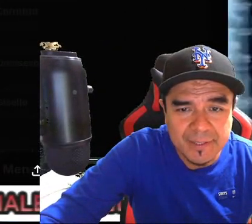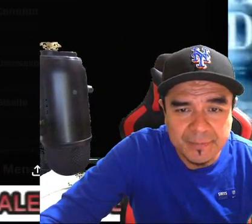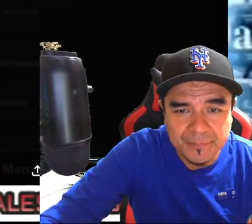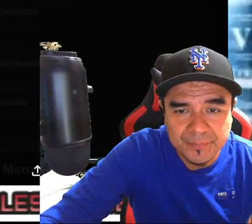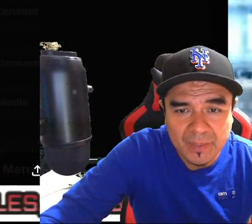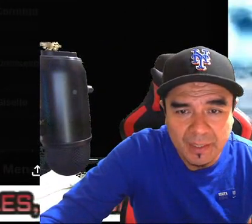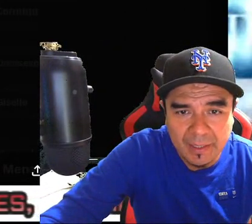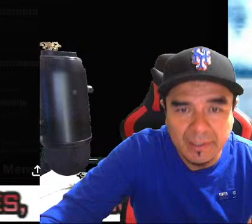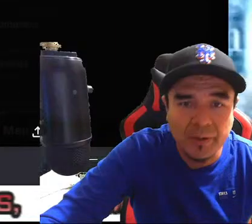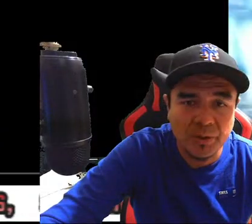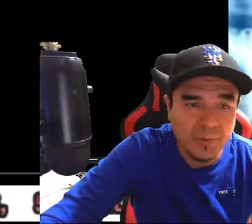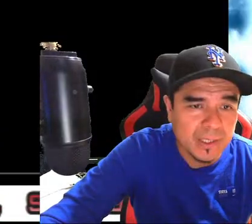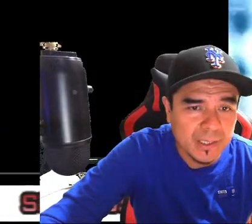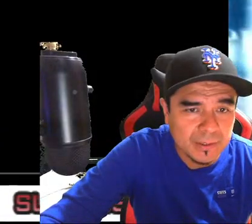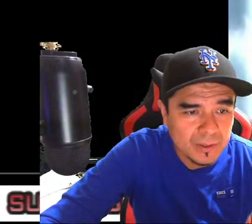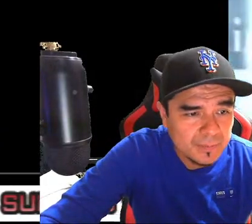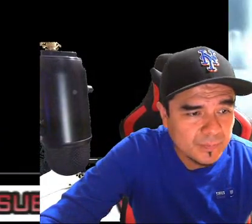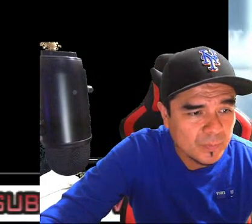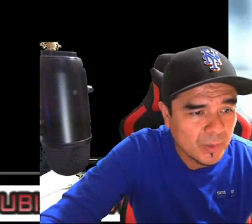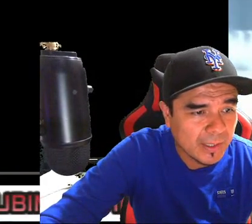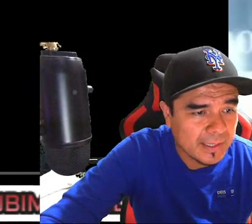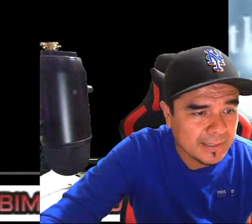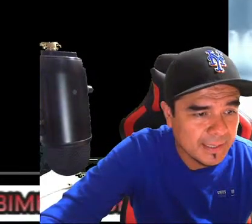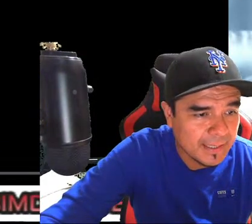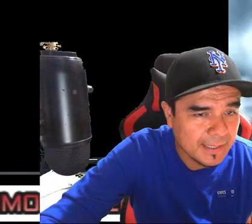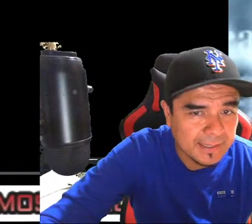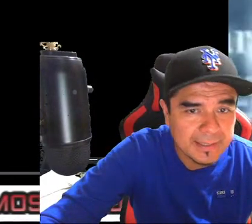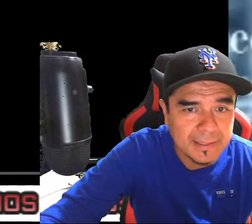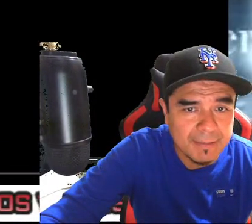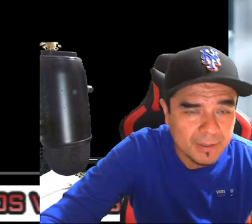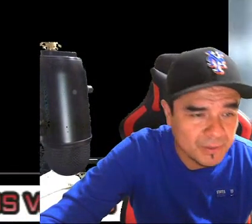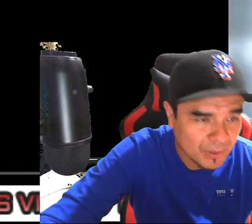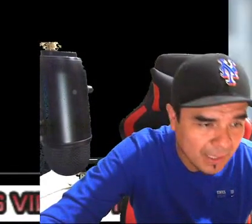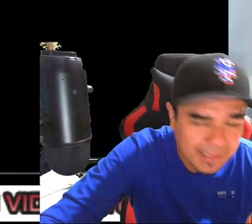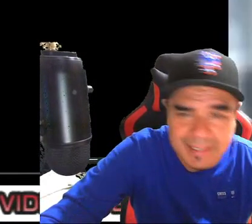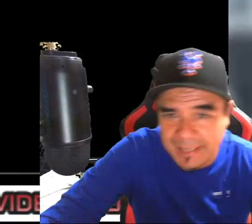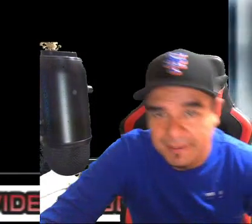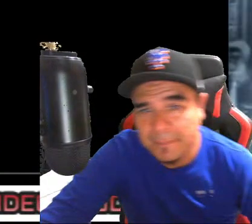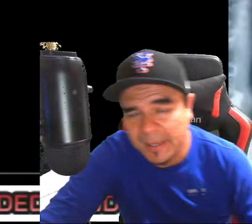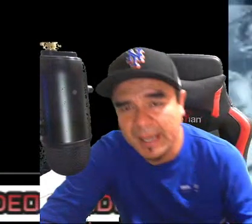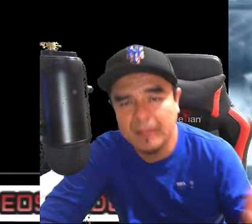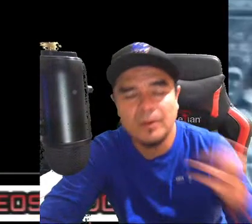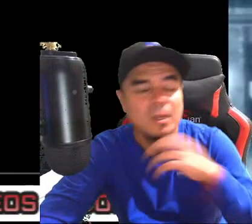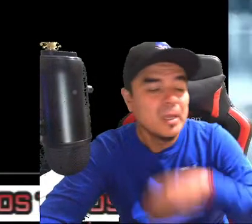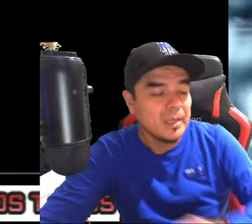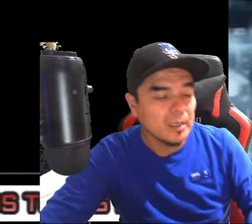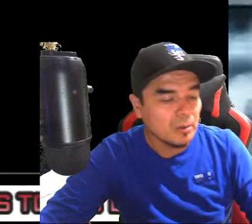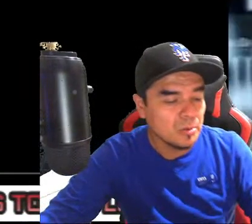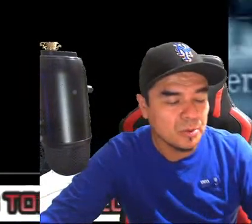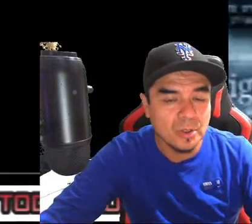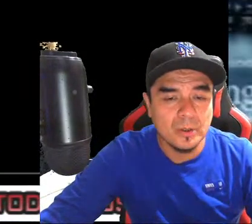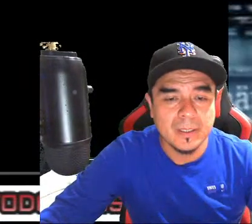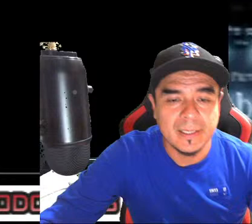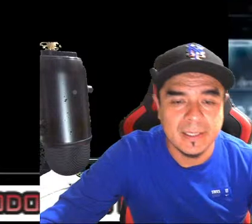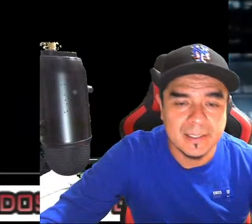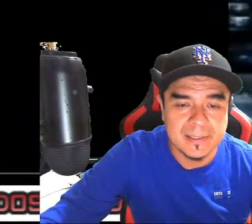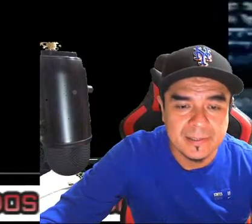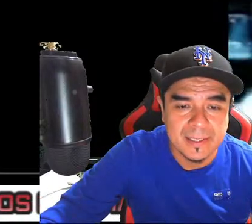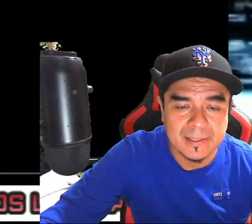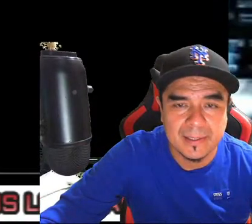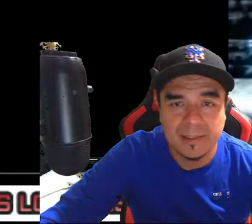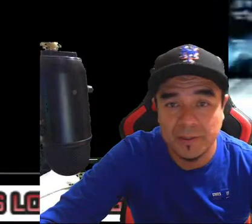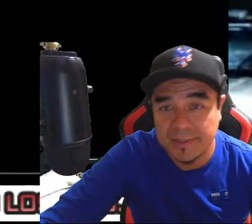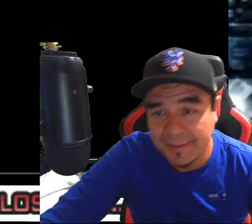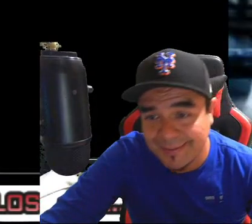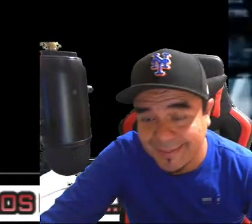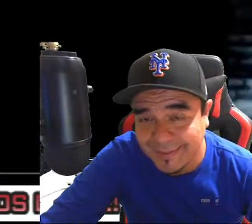siguiente video. Aquí hay otro videito, porque ya se retiraba Rocío Nale, ya se había parado, incluso